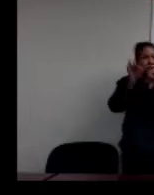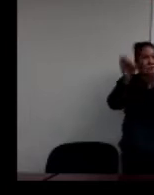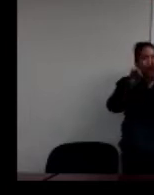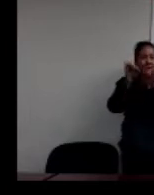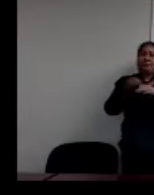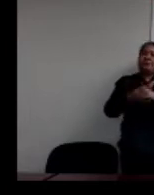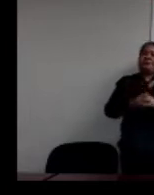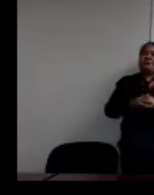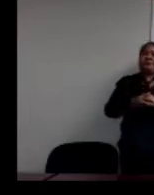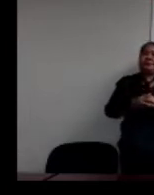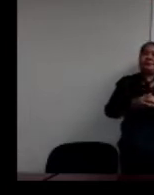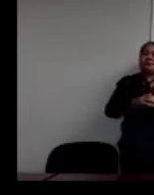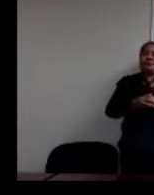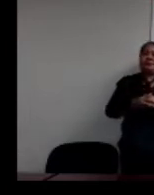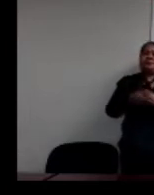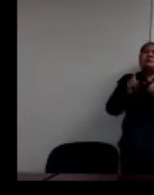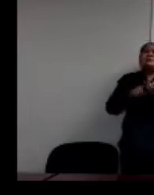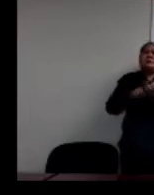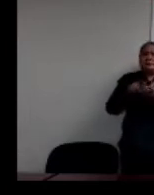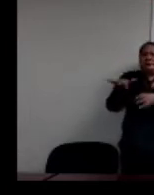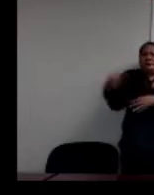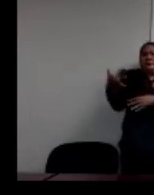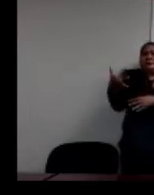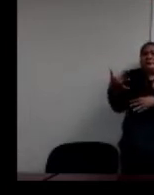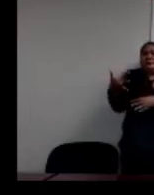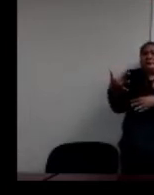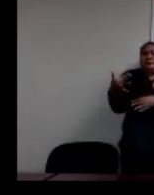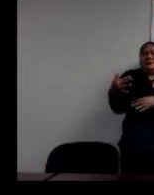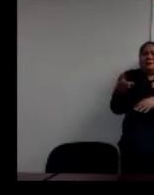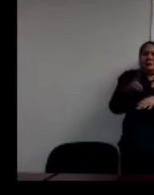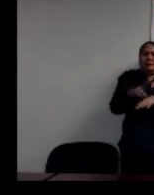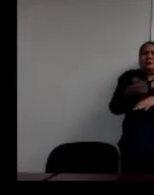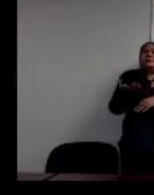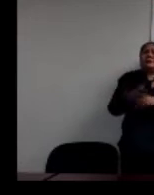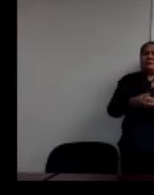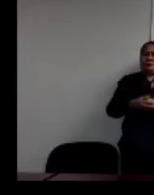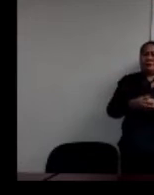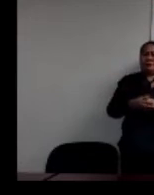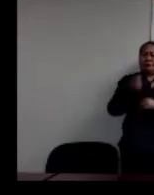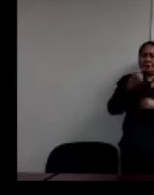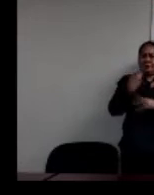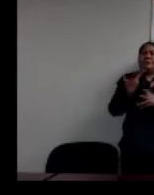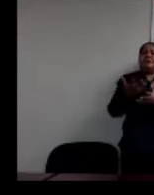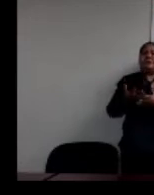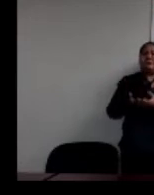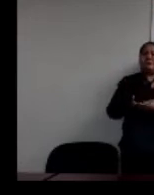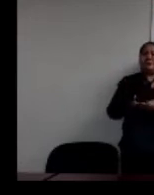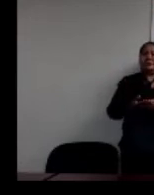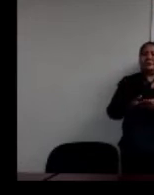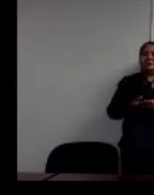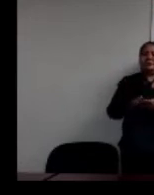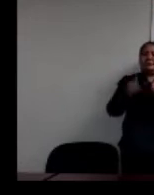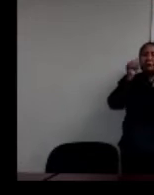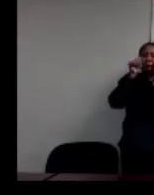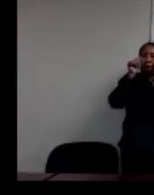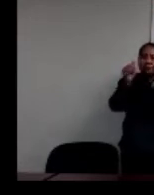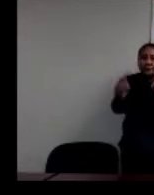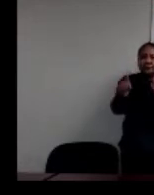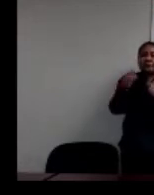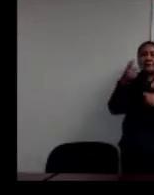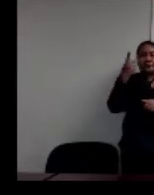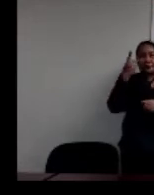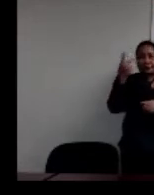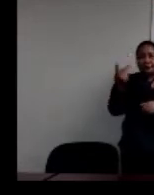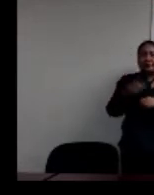tratamiento, ¿de dónde quedaron los otros tratamientos para los otros 15 días? Alerta, esos 15